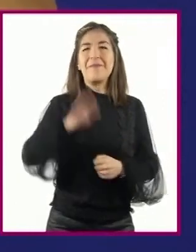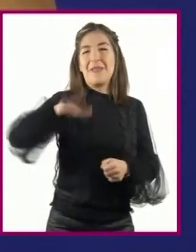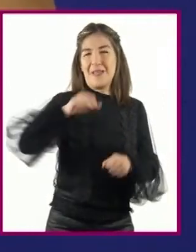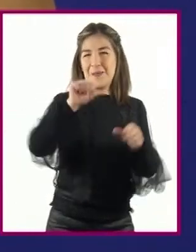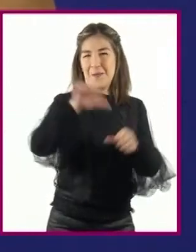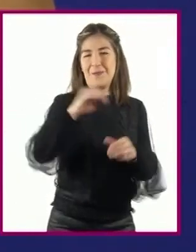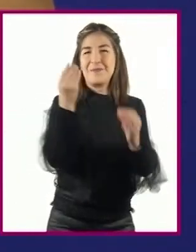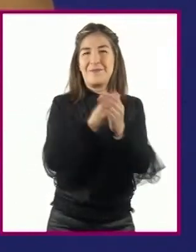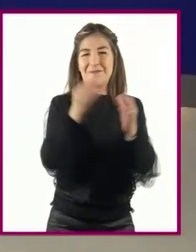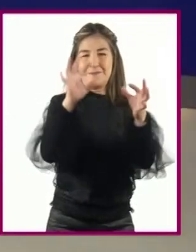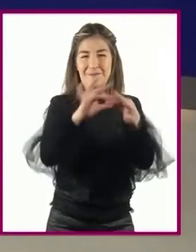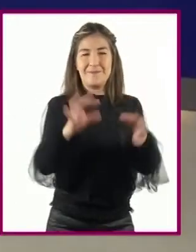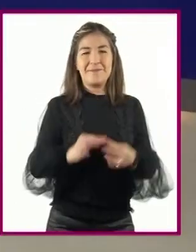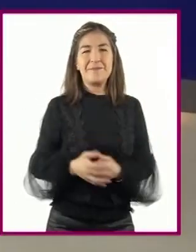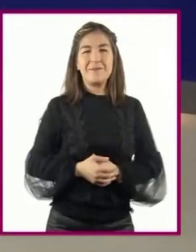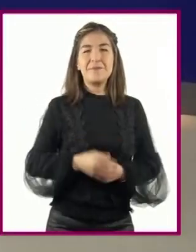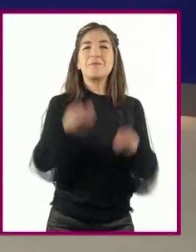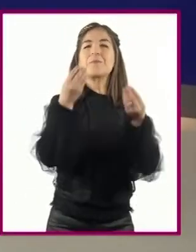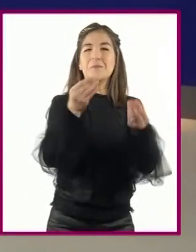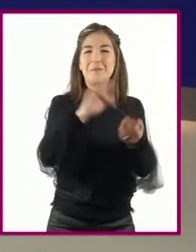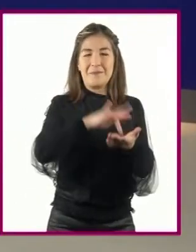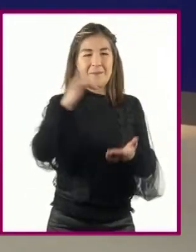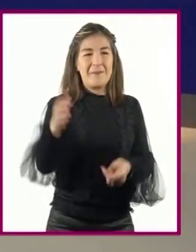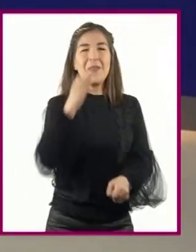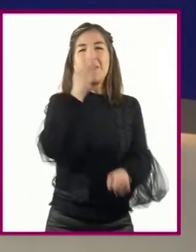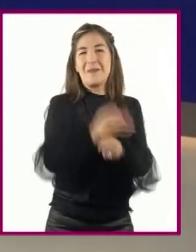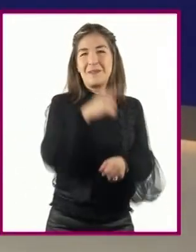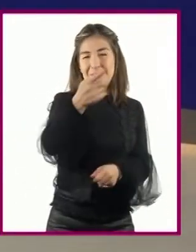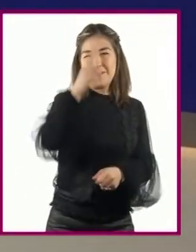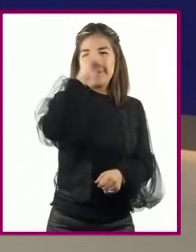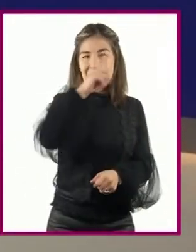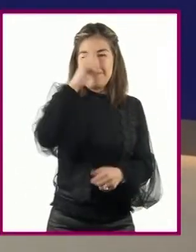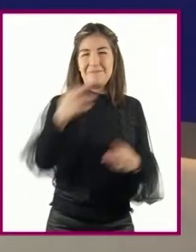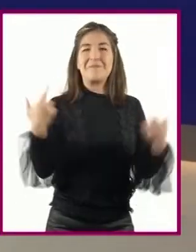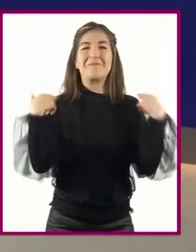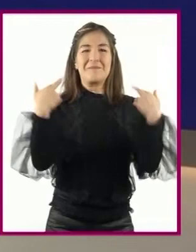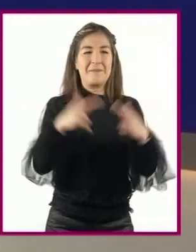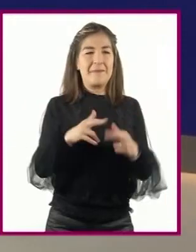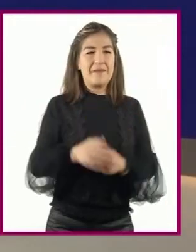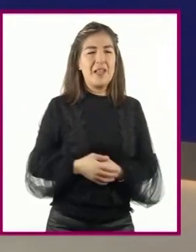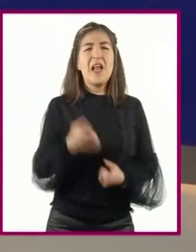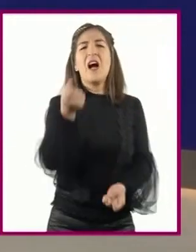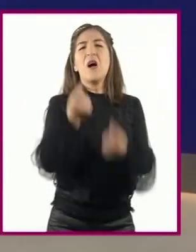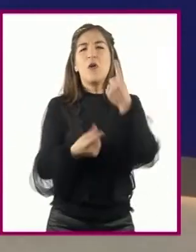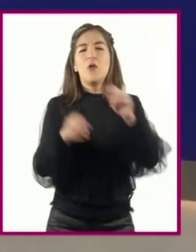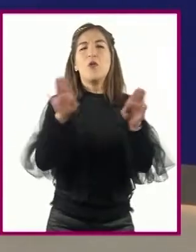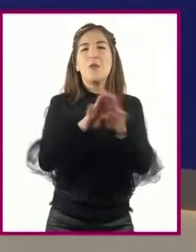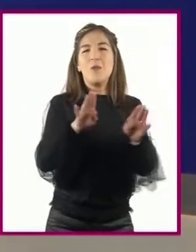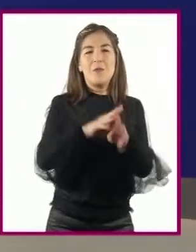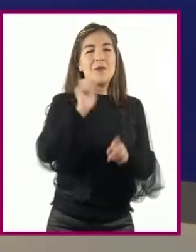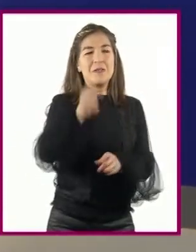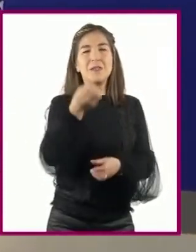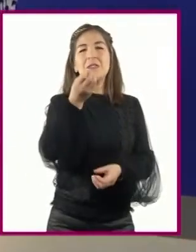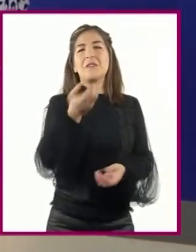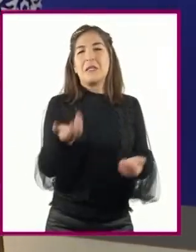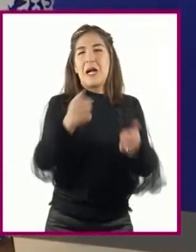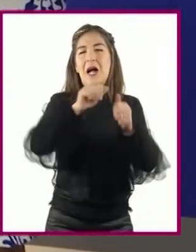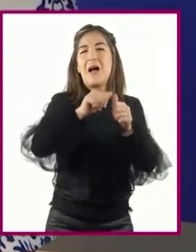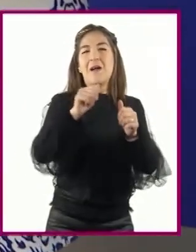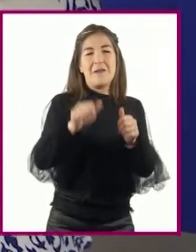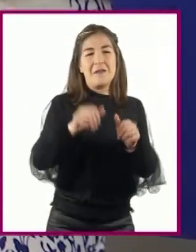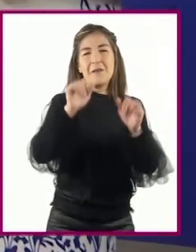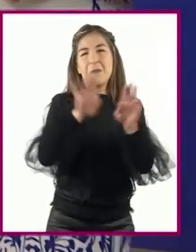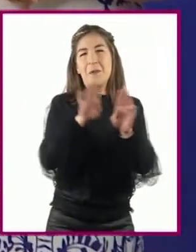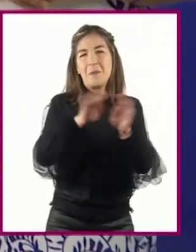sesión. Muchas gracias por las recomendaciones, maestra. Algunas obras y autores me sonaron conocidos,